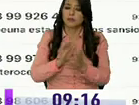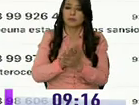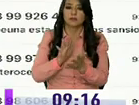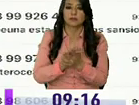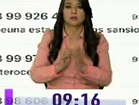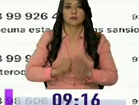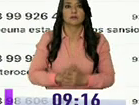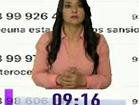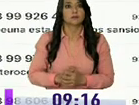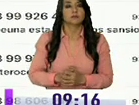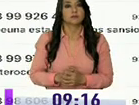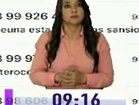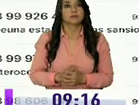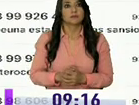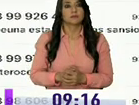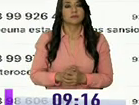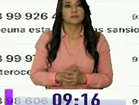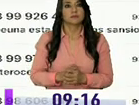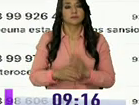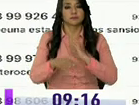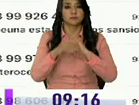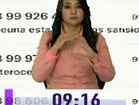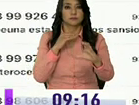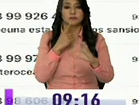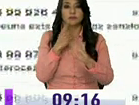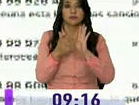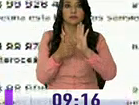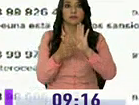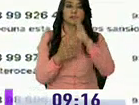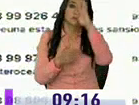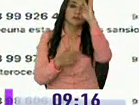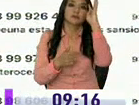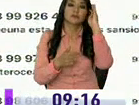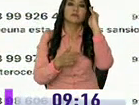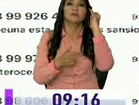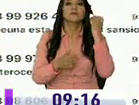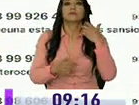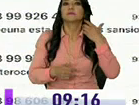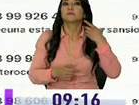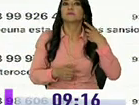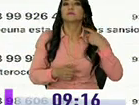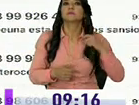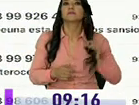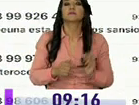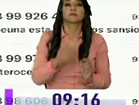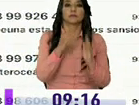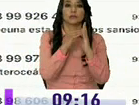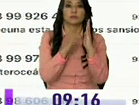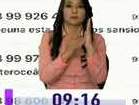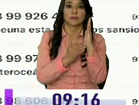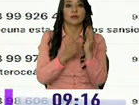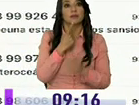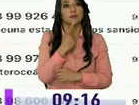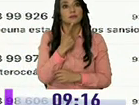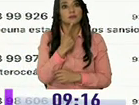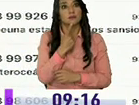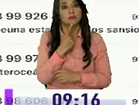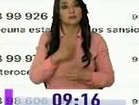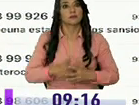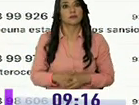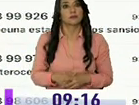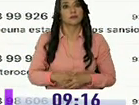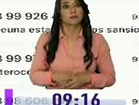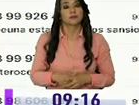claro, es interesante también lo que nos envían, ¿no? Acá nos dicen que nos recuerdan que la norma vigente no es forma